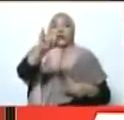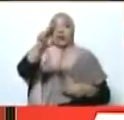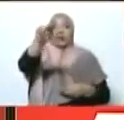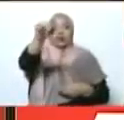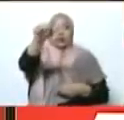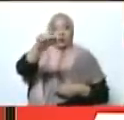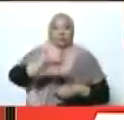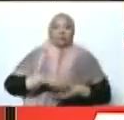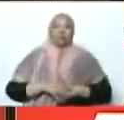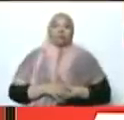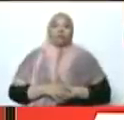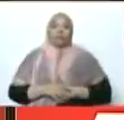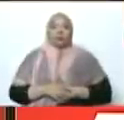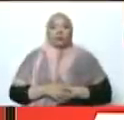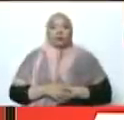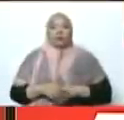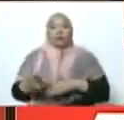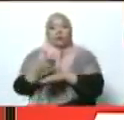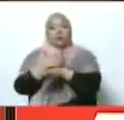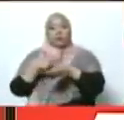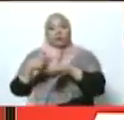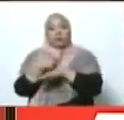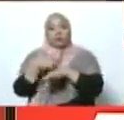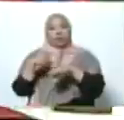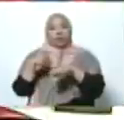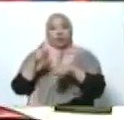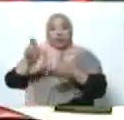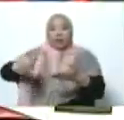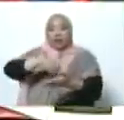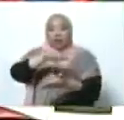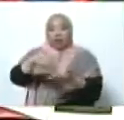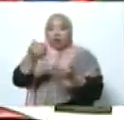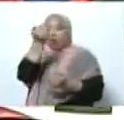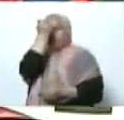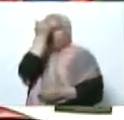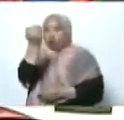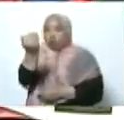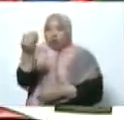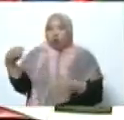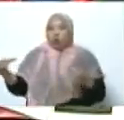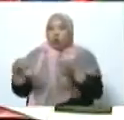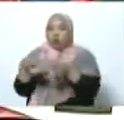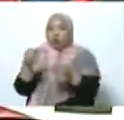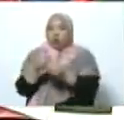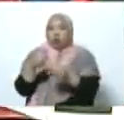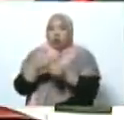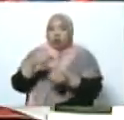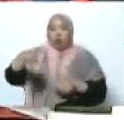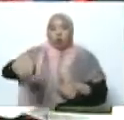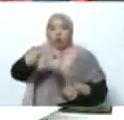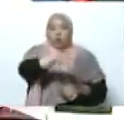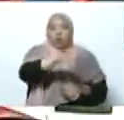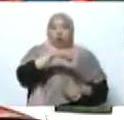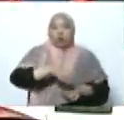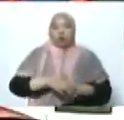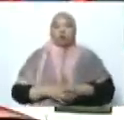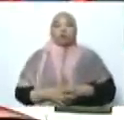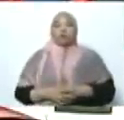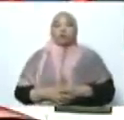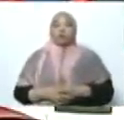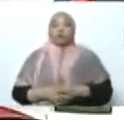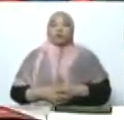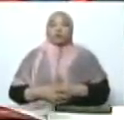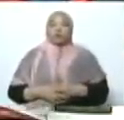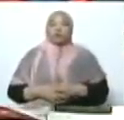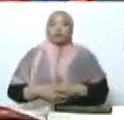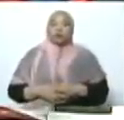que los gobernadores de la dirección nacional van a estar al frente de sus respectivos estados dentro de la estructura del partido. Para el